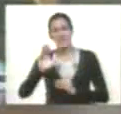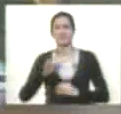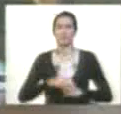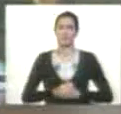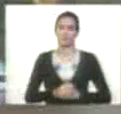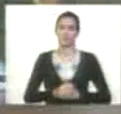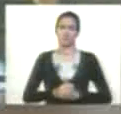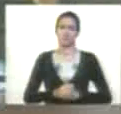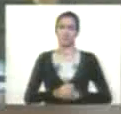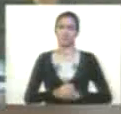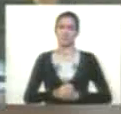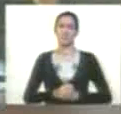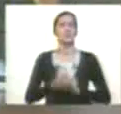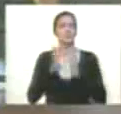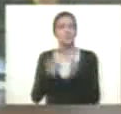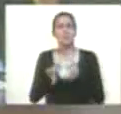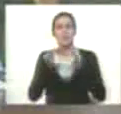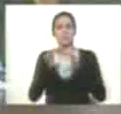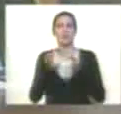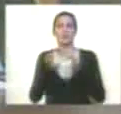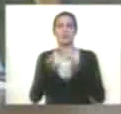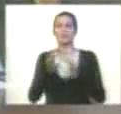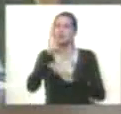Que siempre nos dé sus bendiciones y